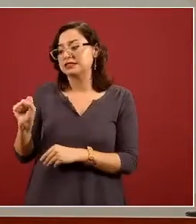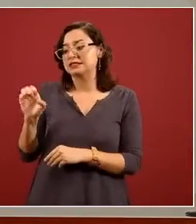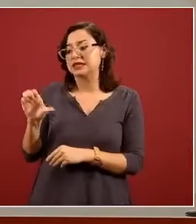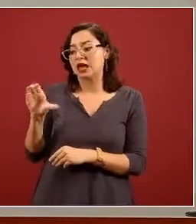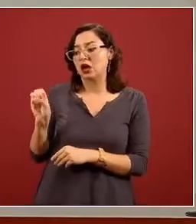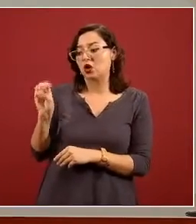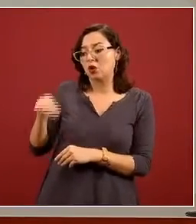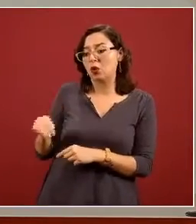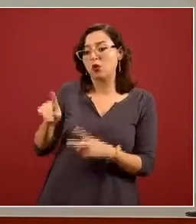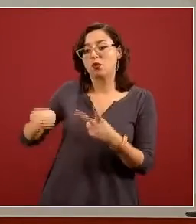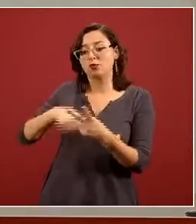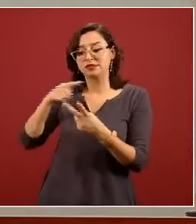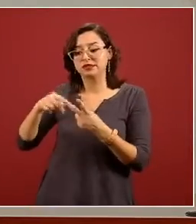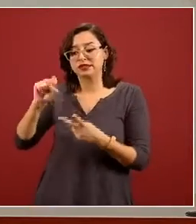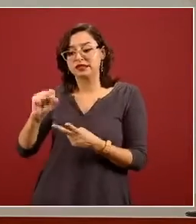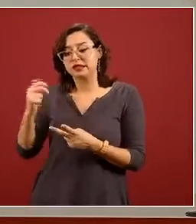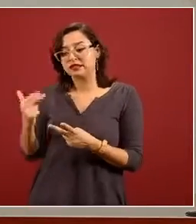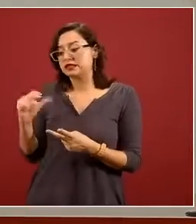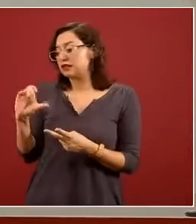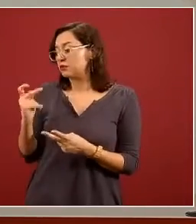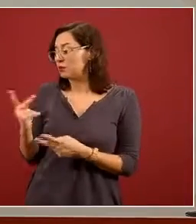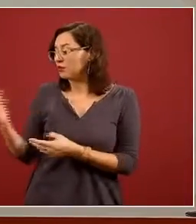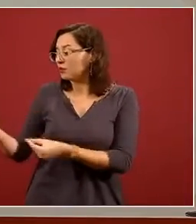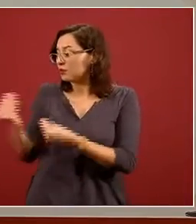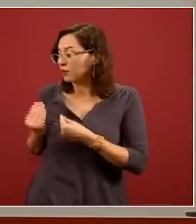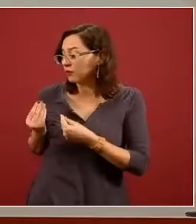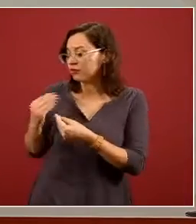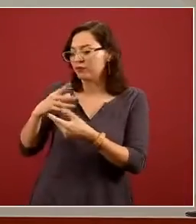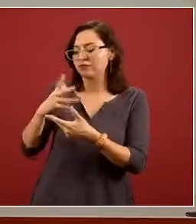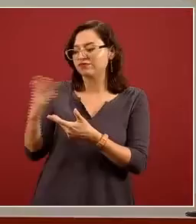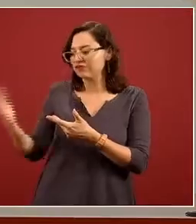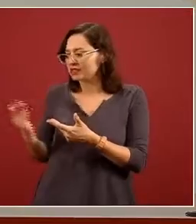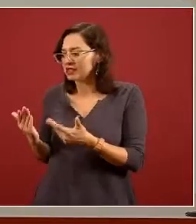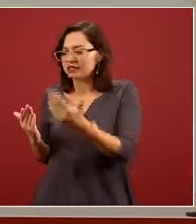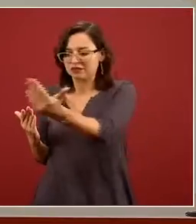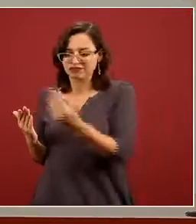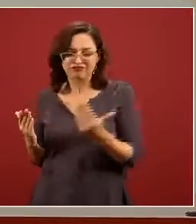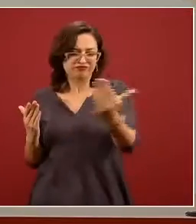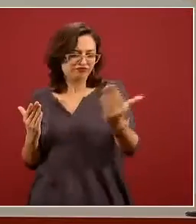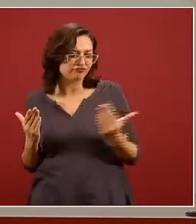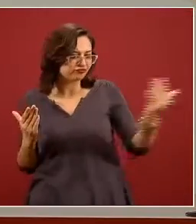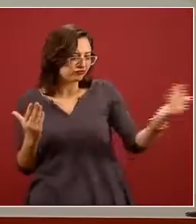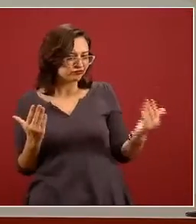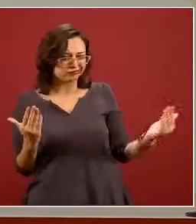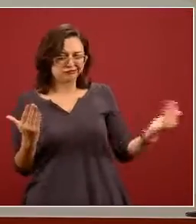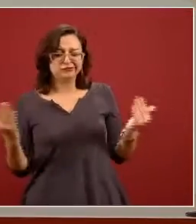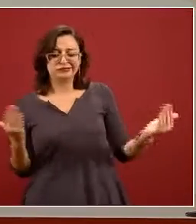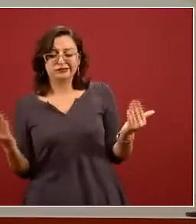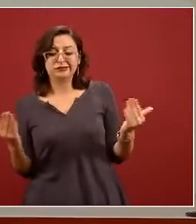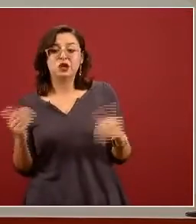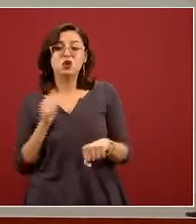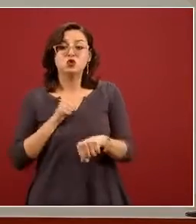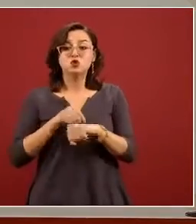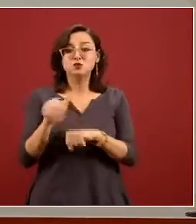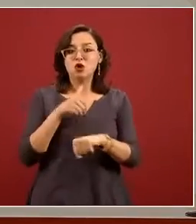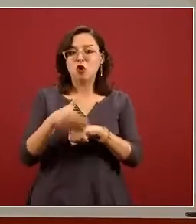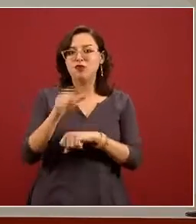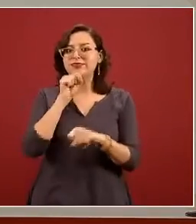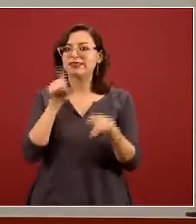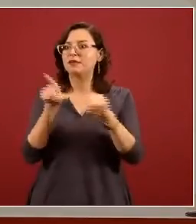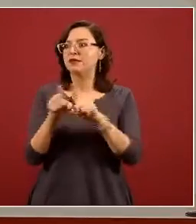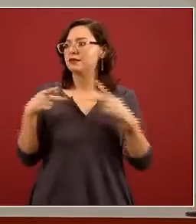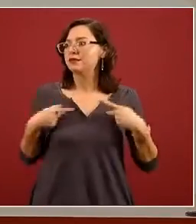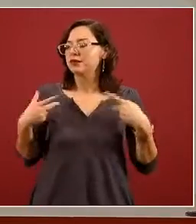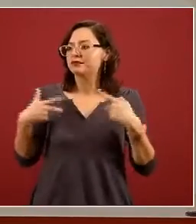Economía o de la Secretaría de Hacienda, que nos permite ver no solamente los números y lo que tiene de impacto en la